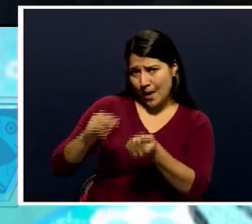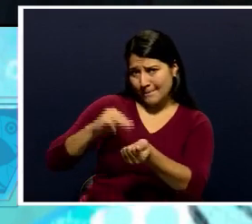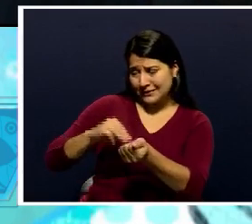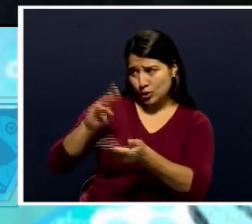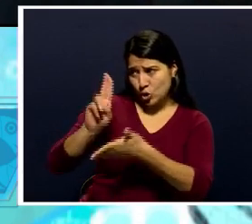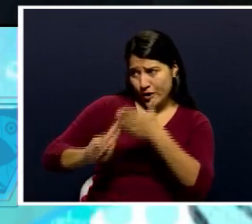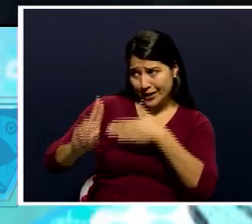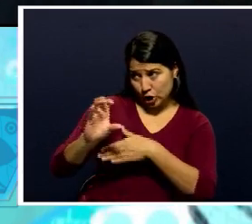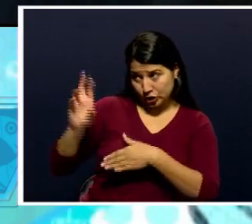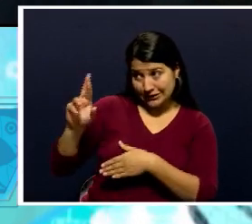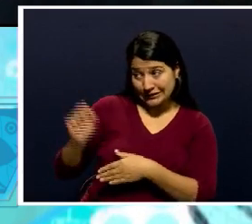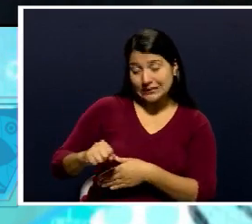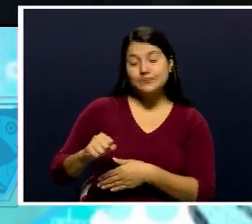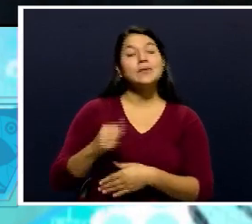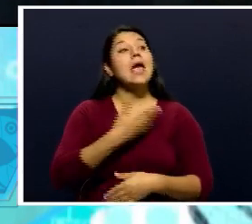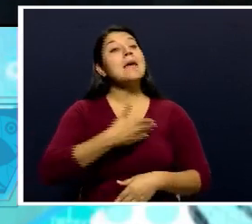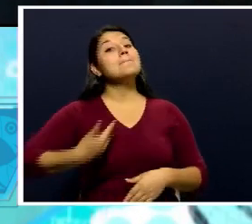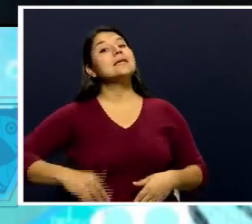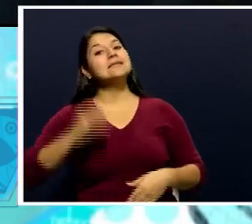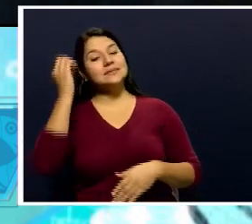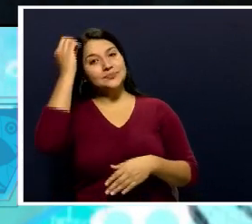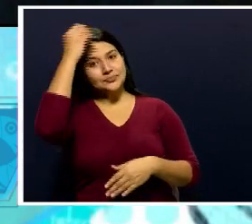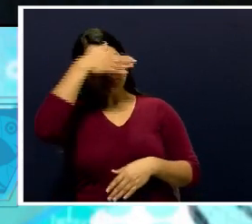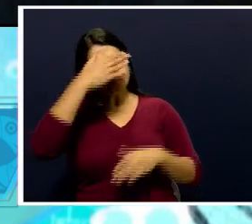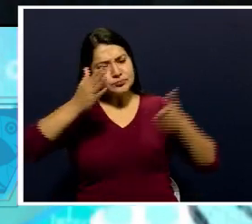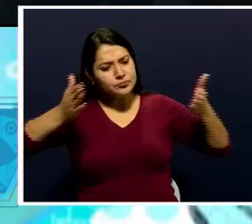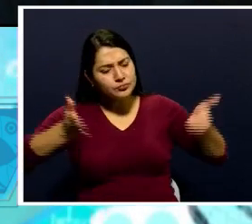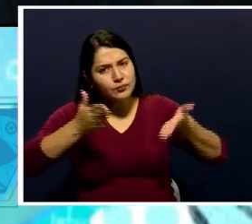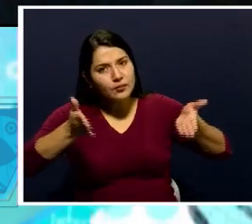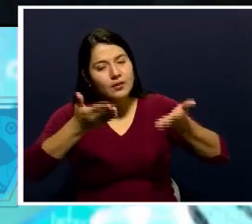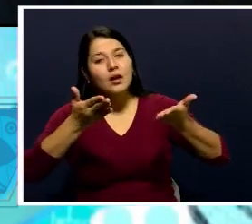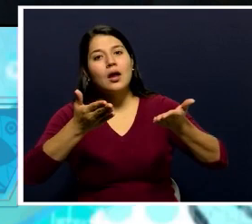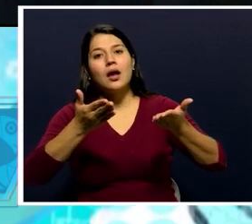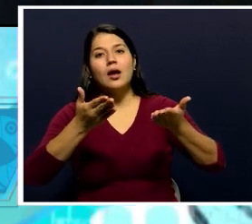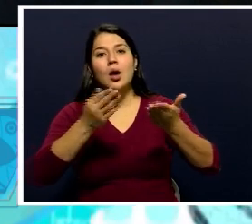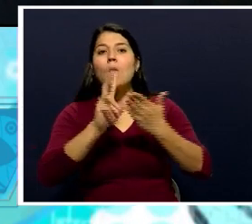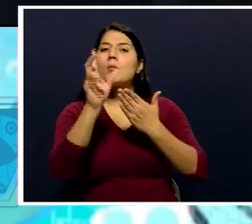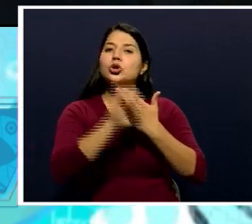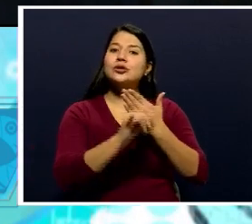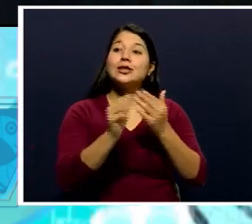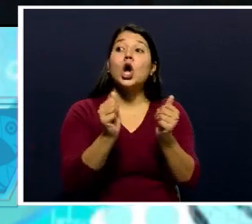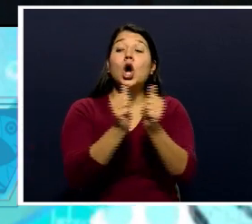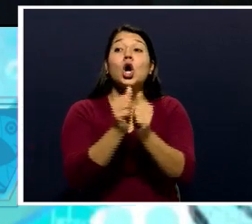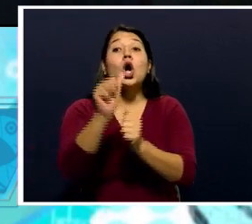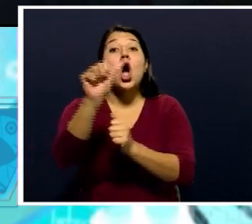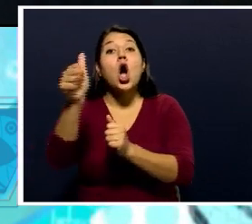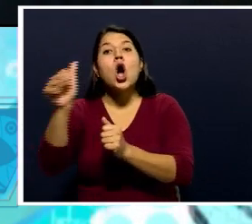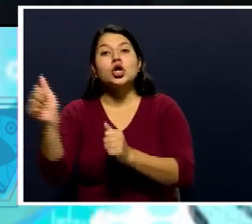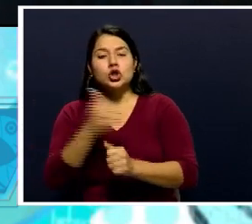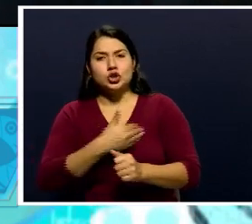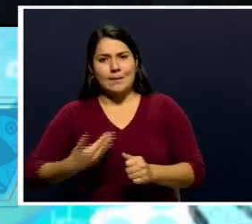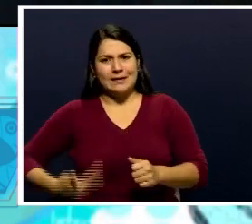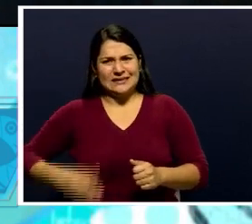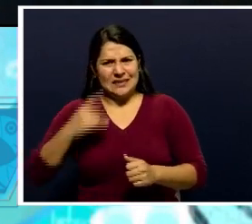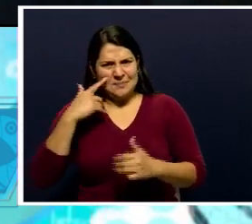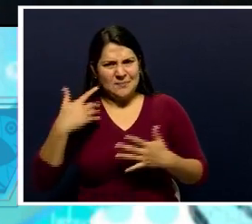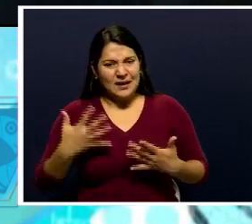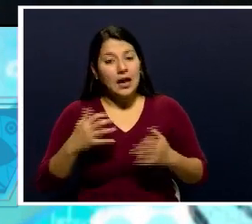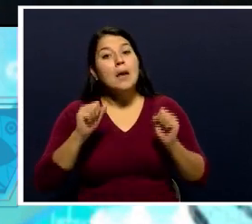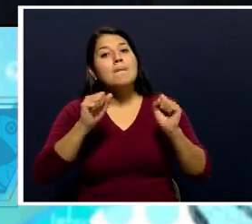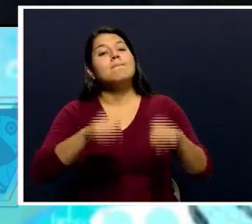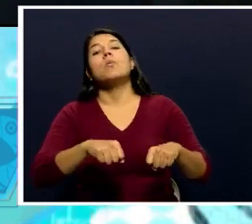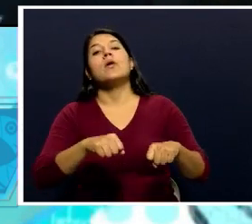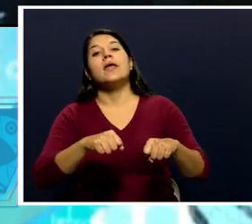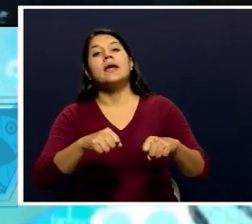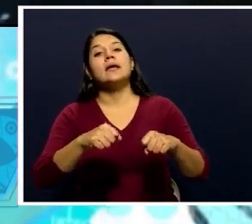Rica. El presidente Alvarado impulsa una iniciativa junto a otros presidentes para que se liberen los derechos